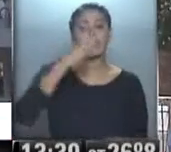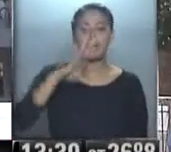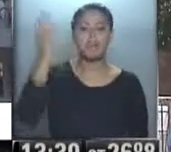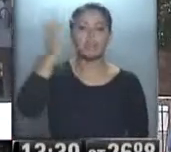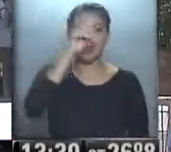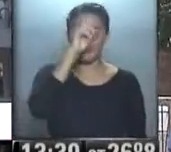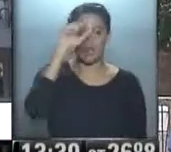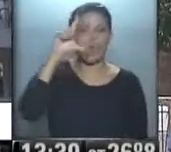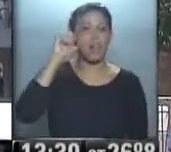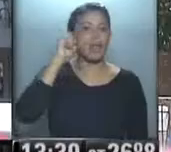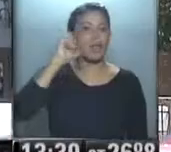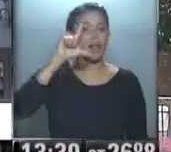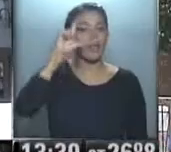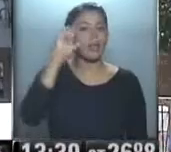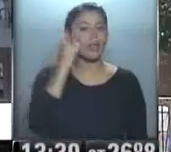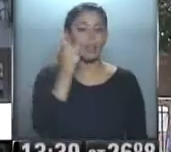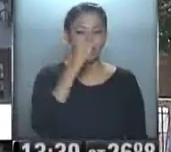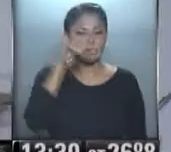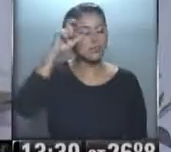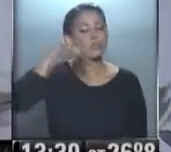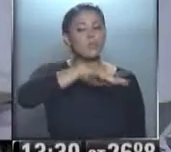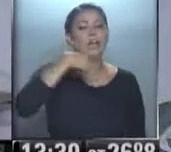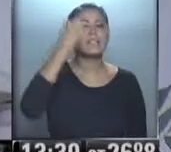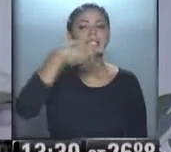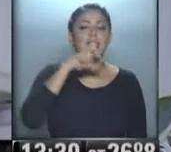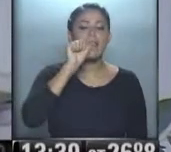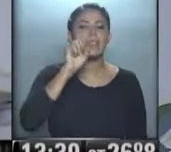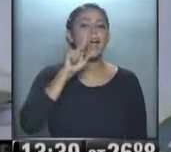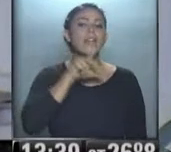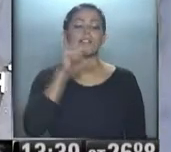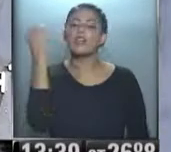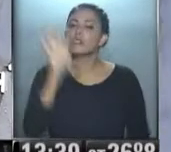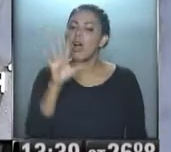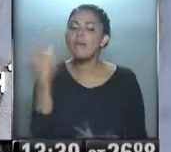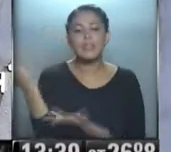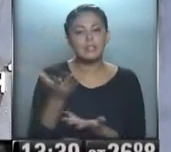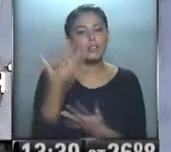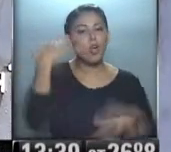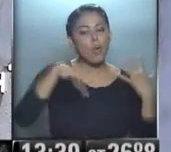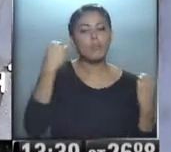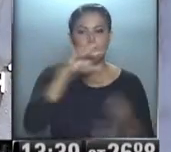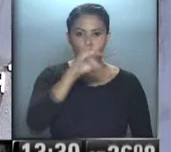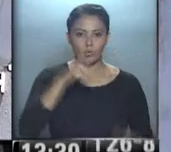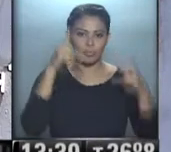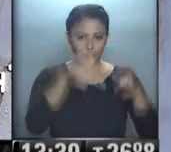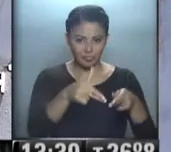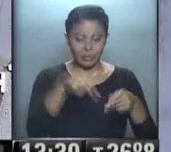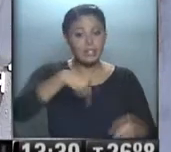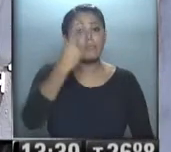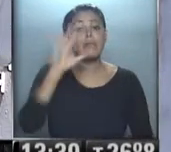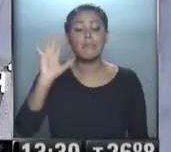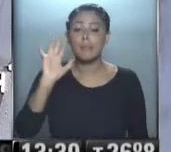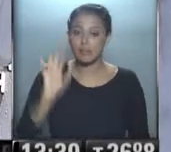que La Gleize, ubicado en el barrio porteño de Santa Rita, atiende solo a través de las guardias porque no tiene luz. Pero esta es la